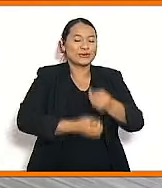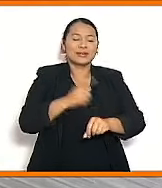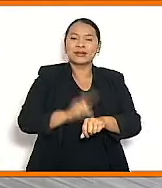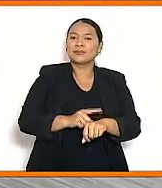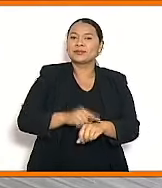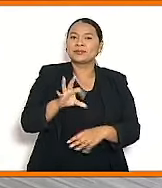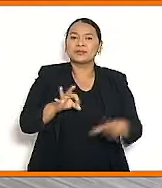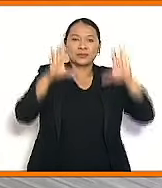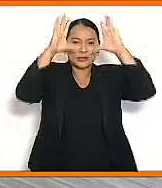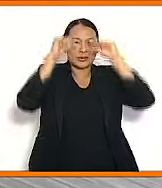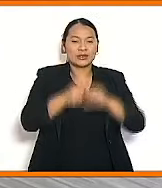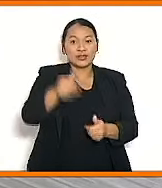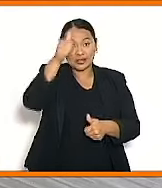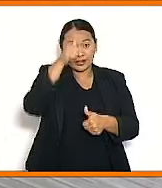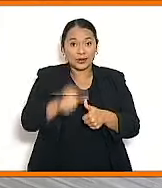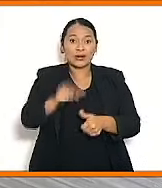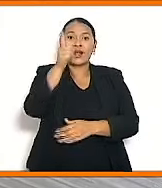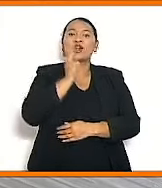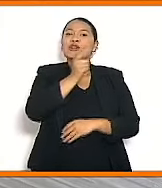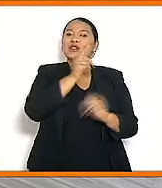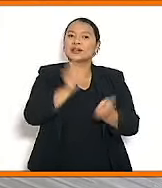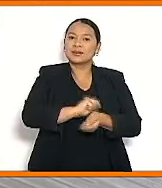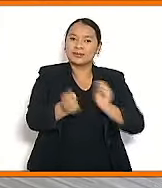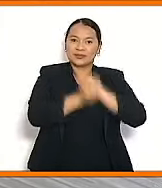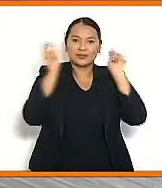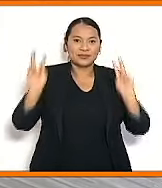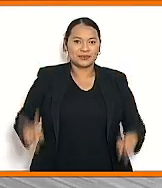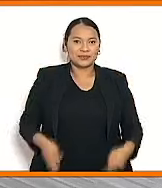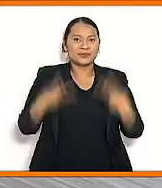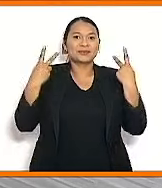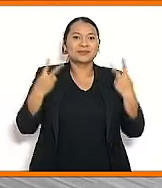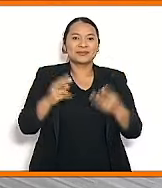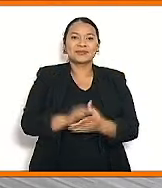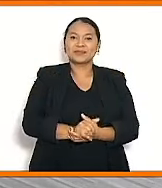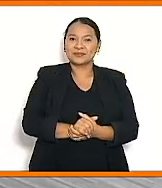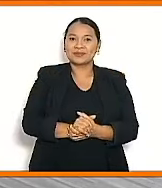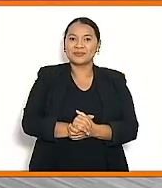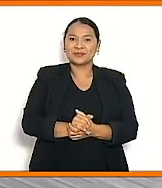9 de la noche. Recuerda, Loto te cambia la vida.